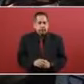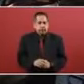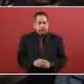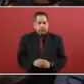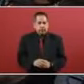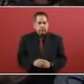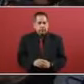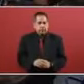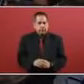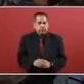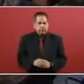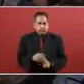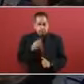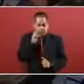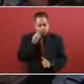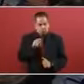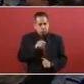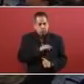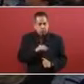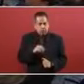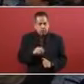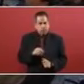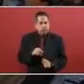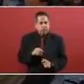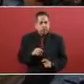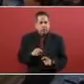¿Puede entregarlas